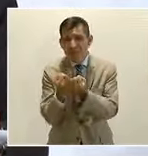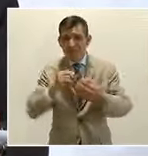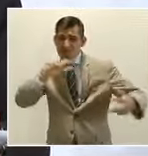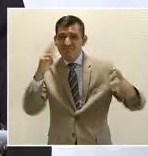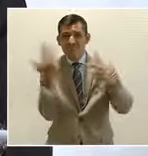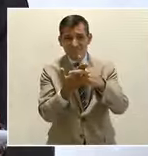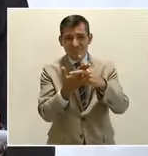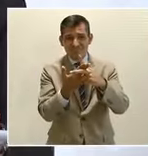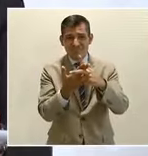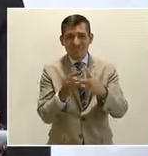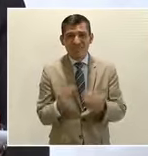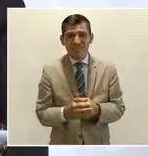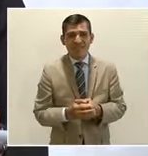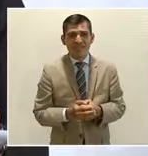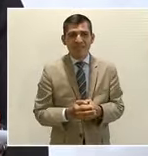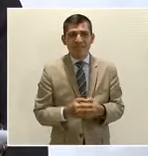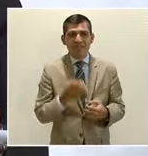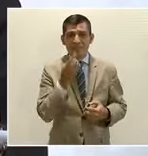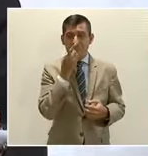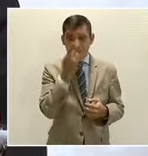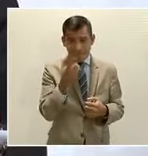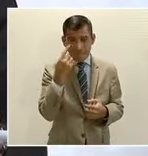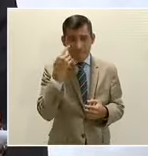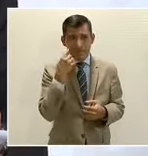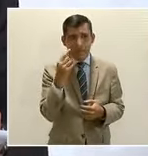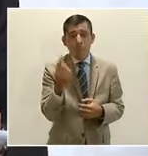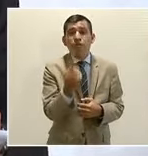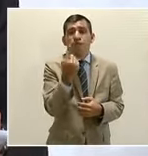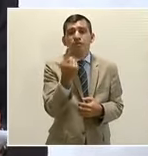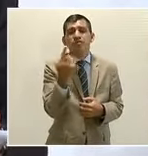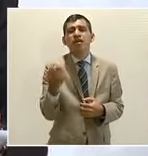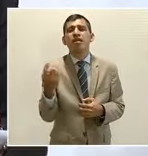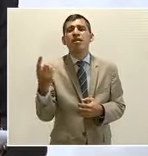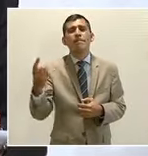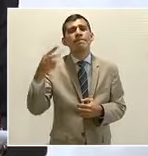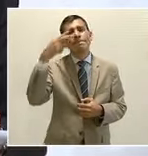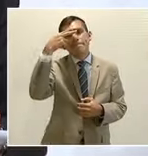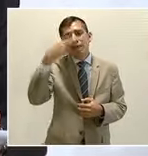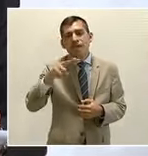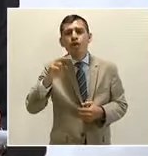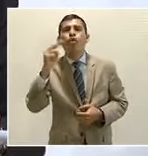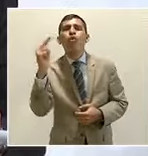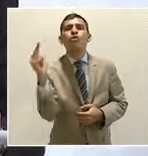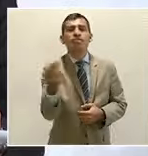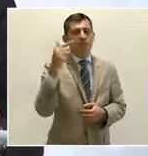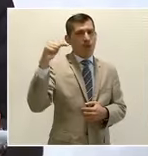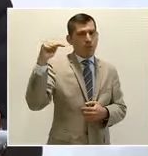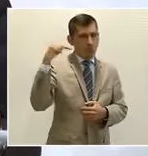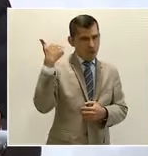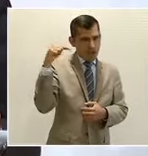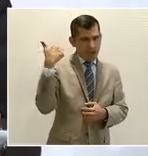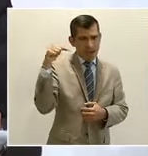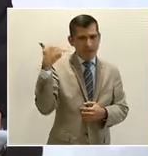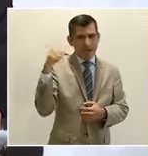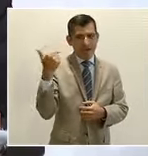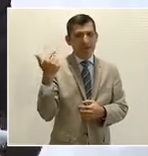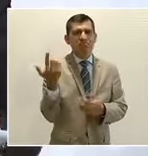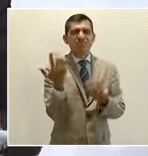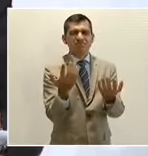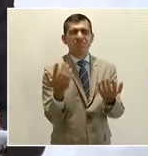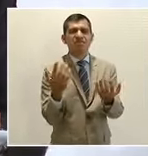Y decía que una vez estuvo en México en la universidad de Guadalajara decía Salvador